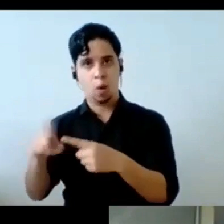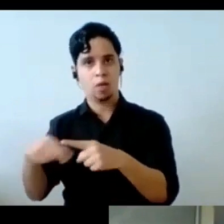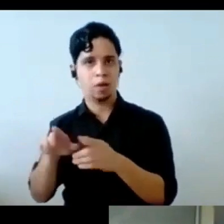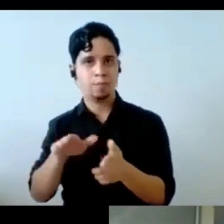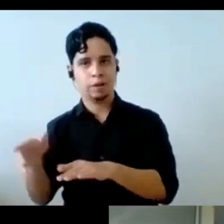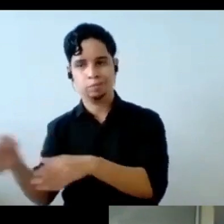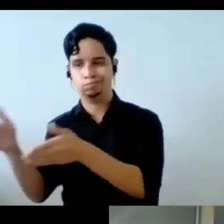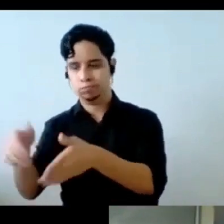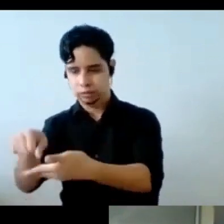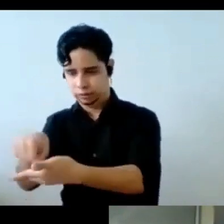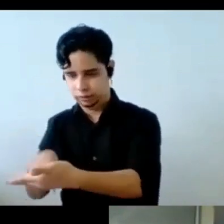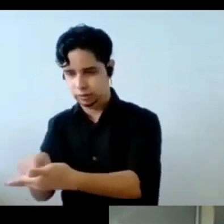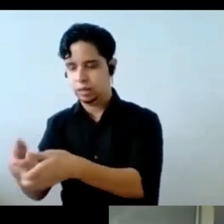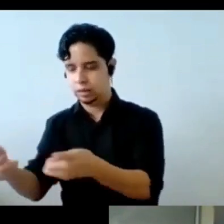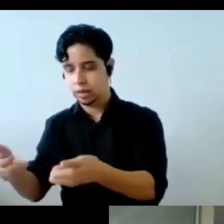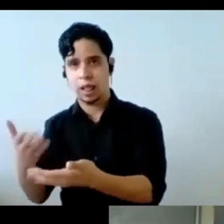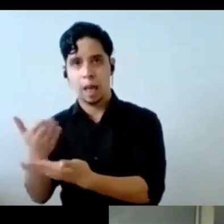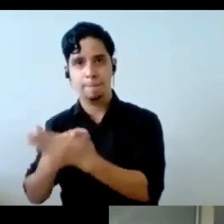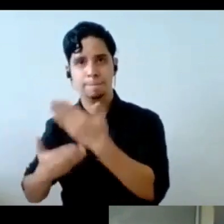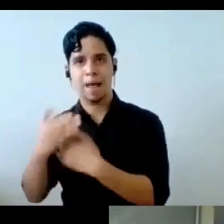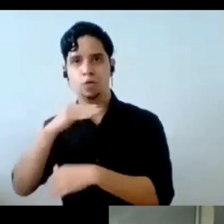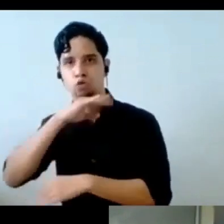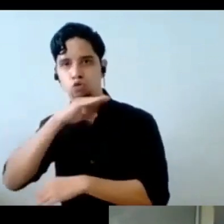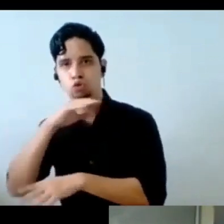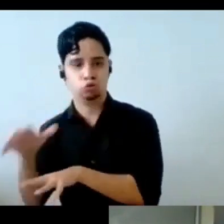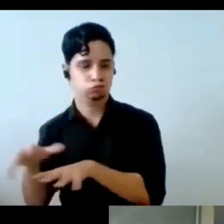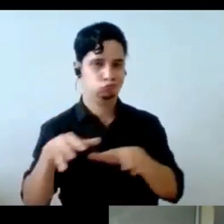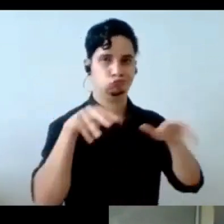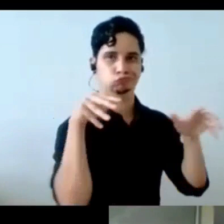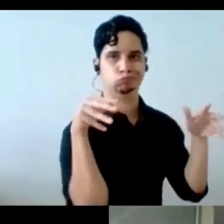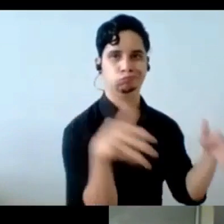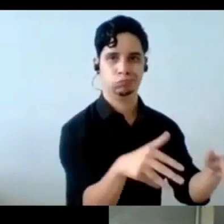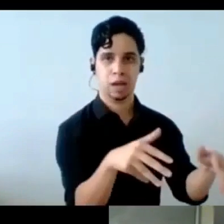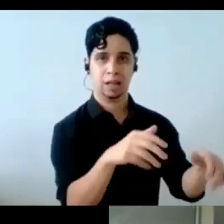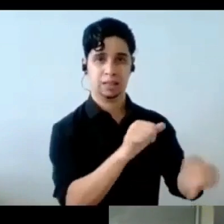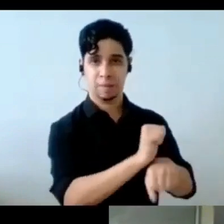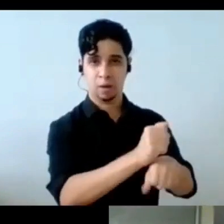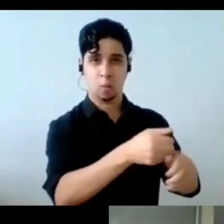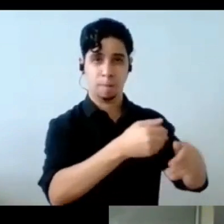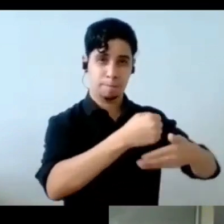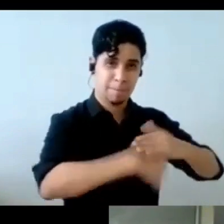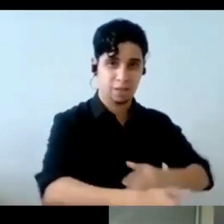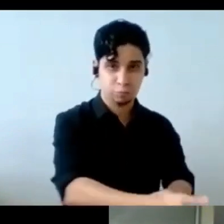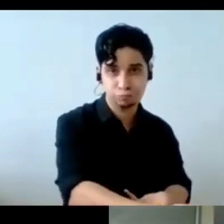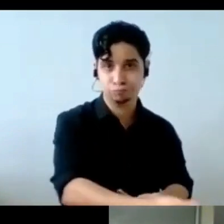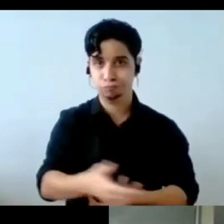Entonces, tremendo, con las mismas manos sucias, asquerosas, llenas de gérmenes, pero en